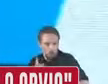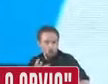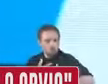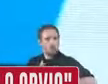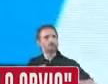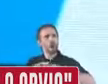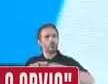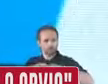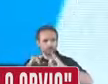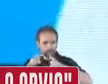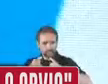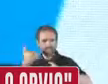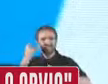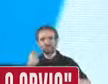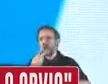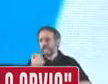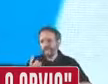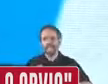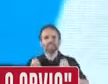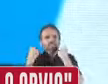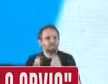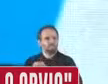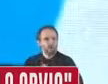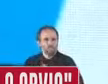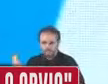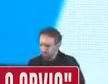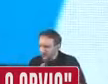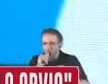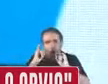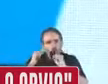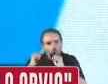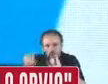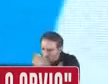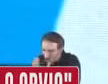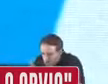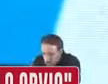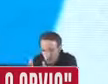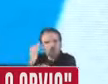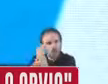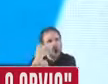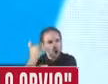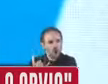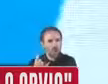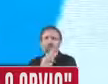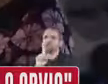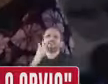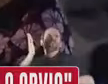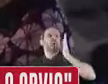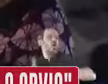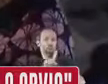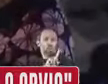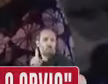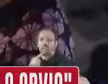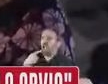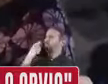toda la energía la voluntad y la fuerza que tiene la juventud la canalice de esa manera no con violencia y agrediendo o